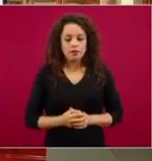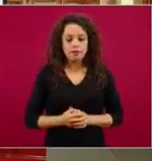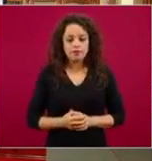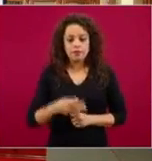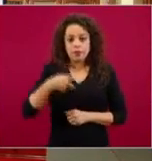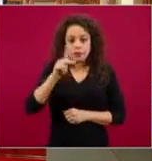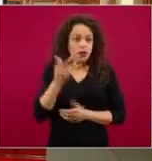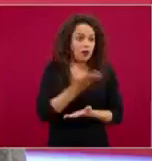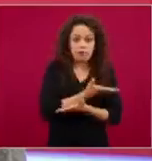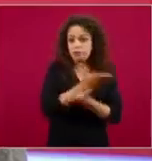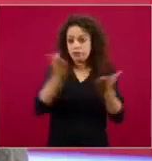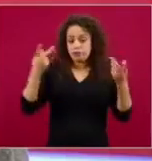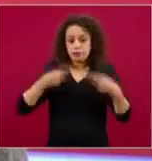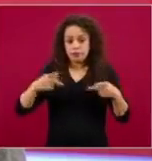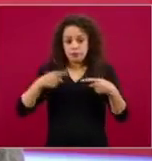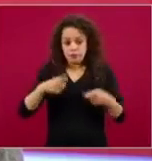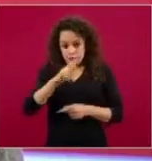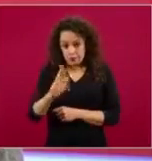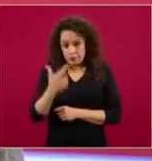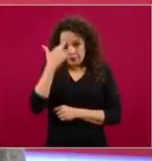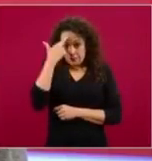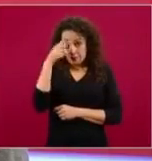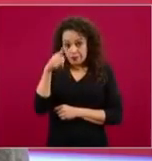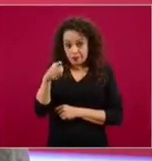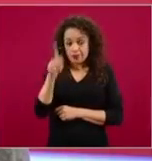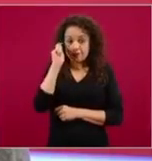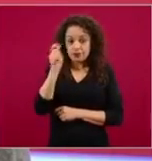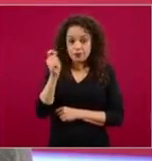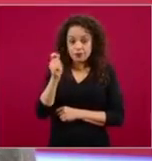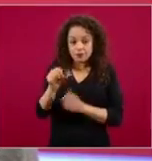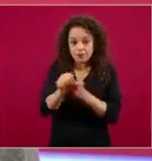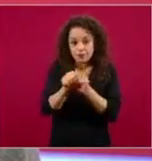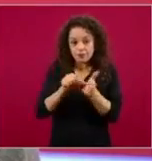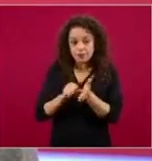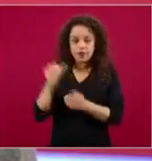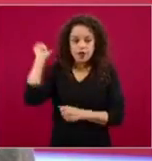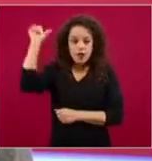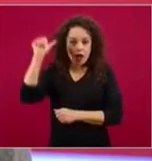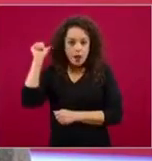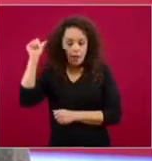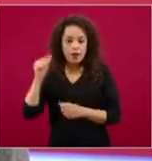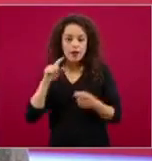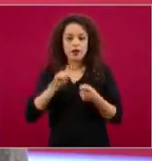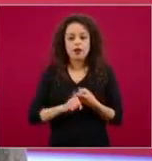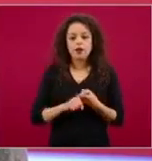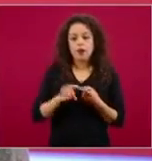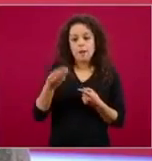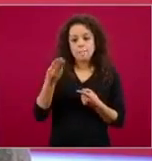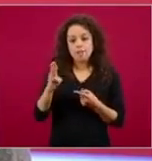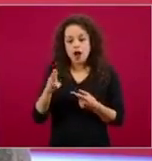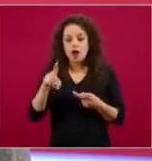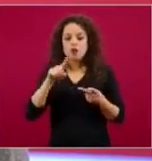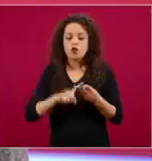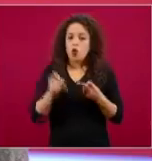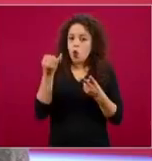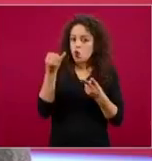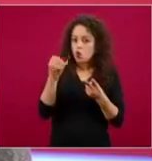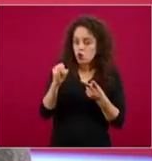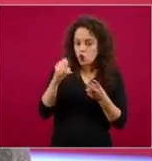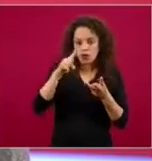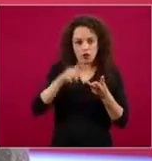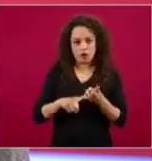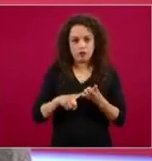ustedes allá, cuando en los meses de abril, mayo, junio, hacíamos referencia a las